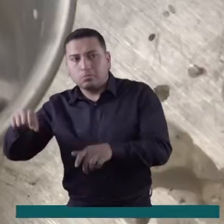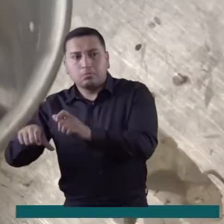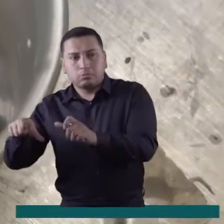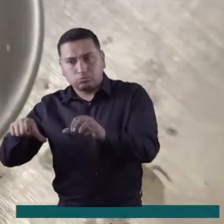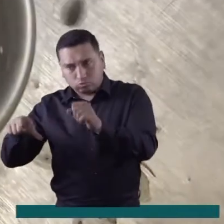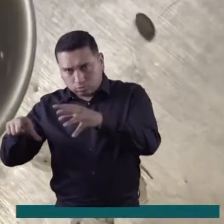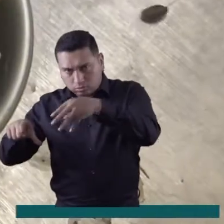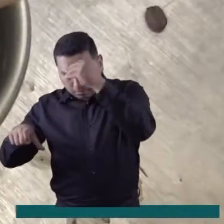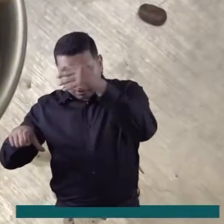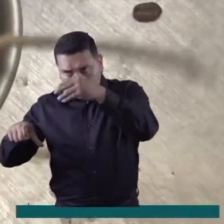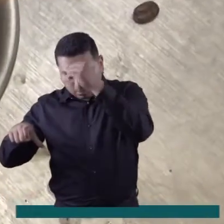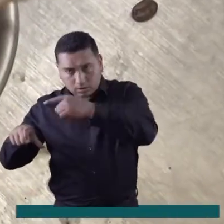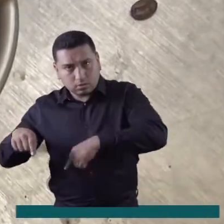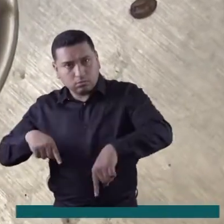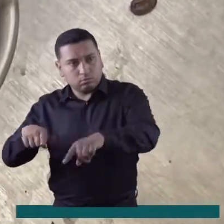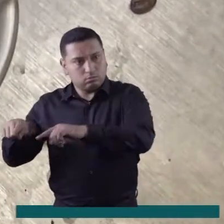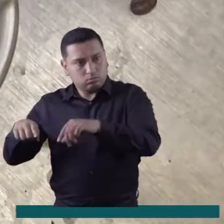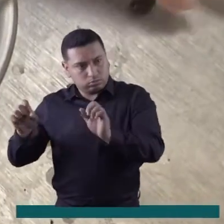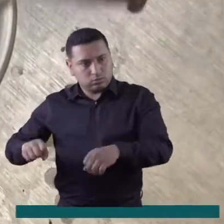región.